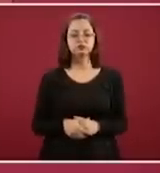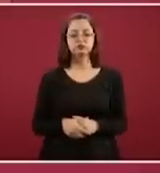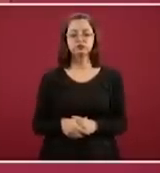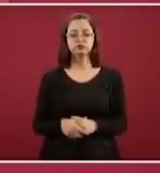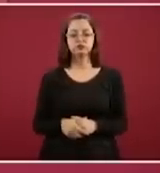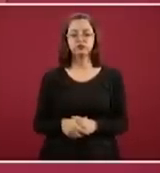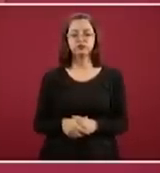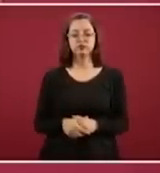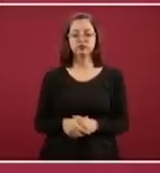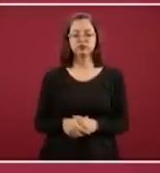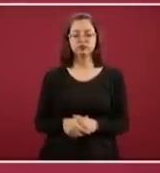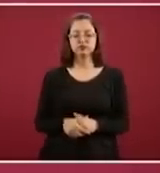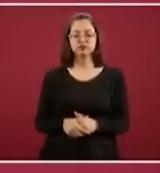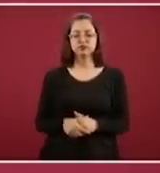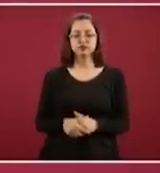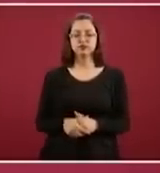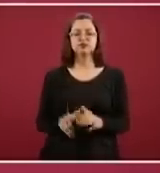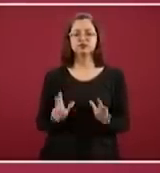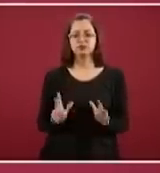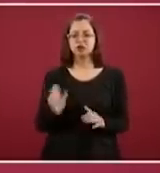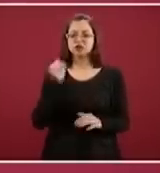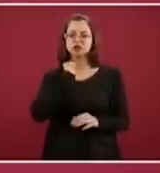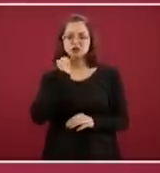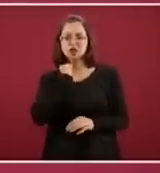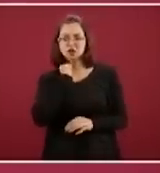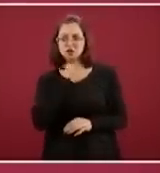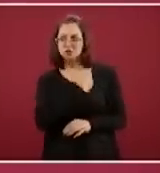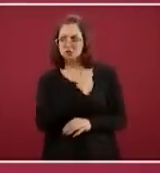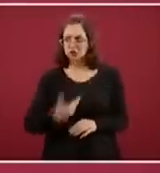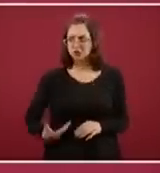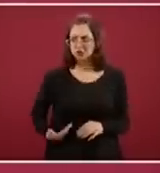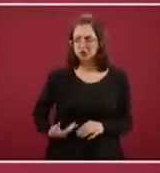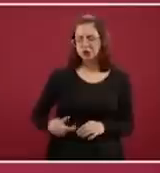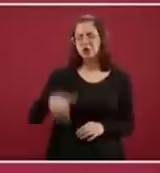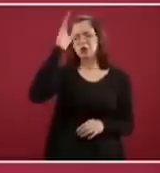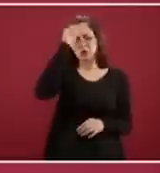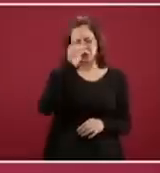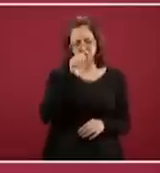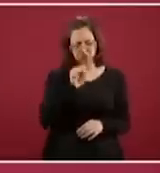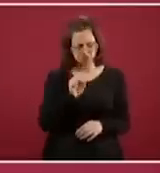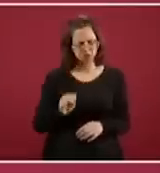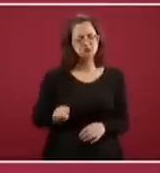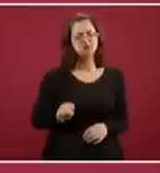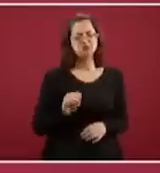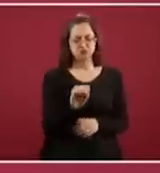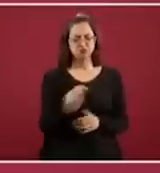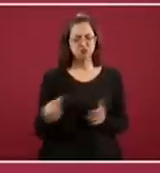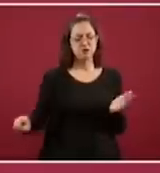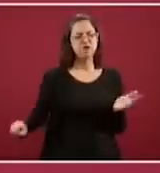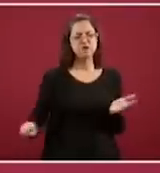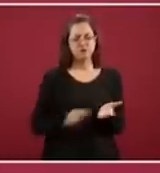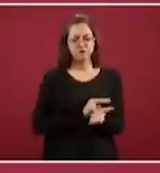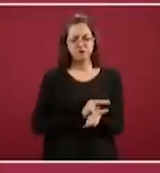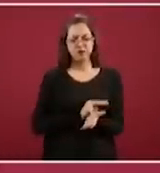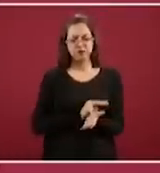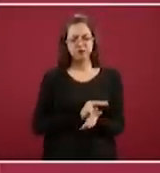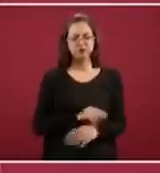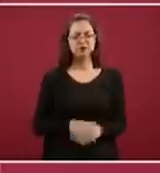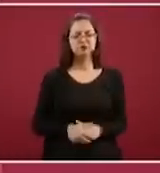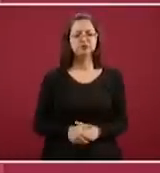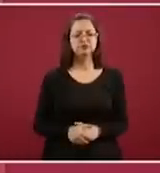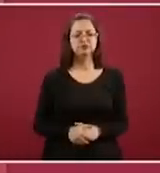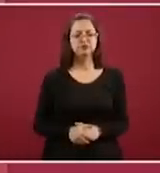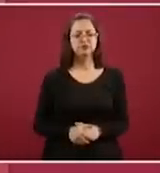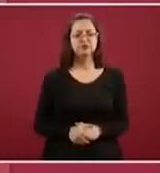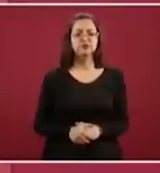en que se firme el día de hoy este tratado,